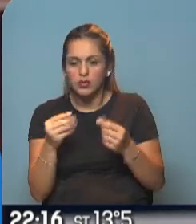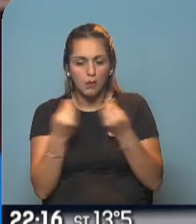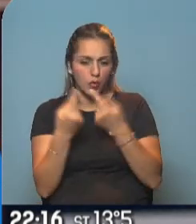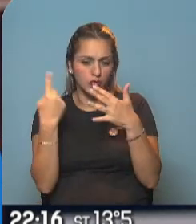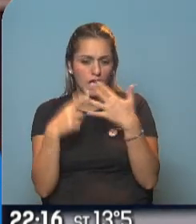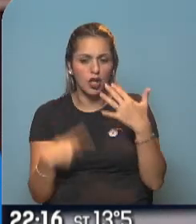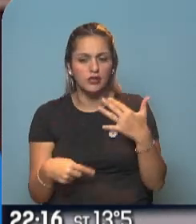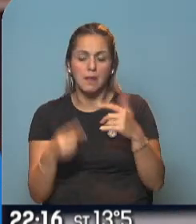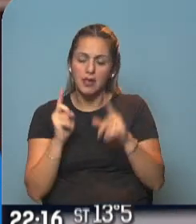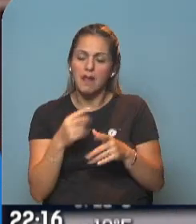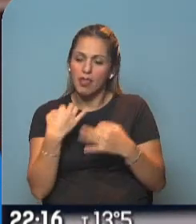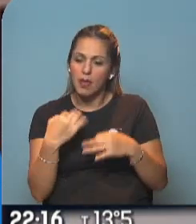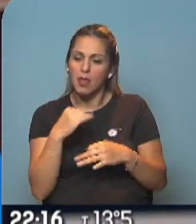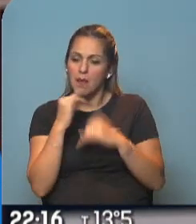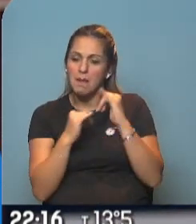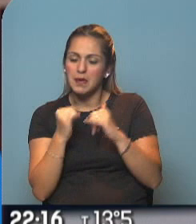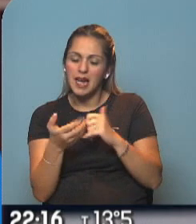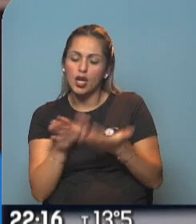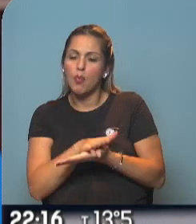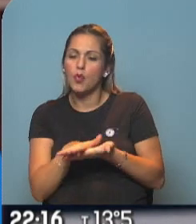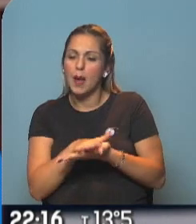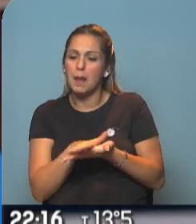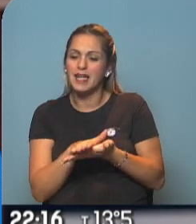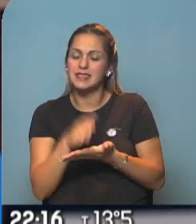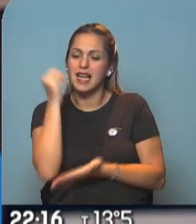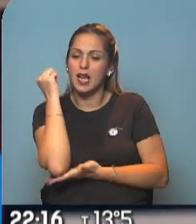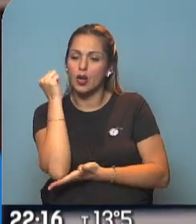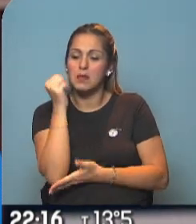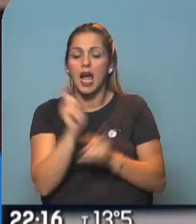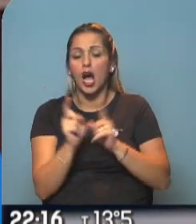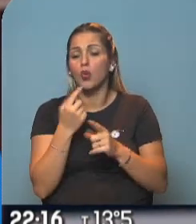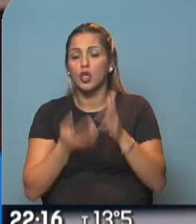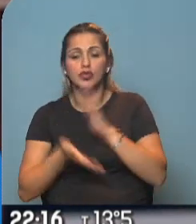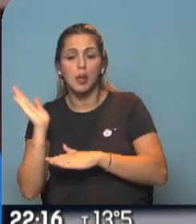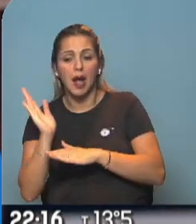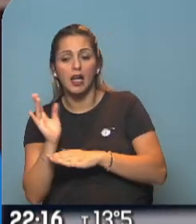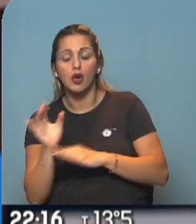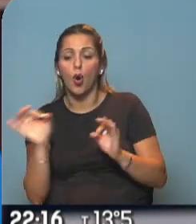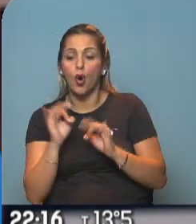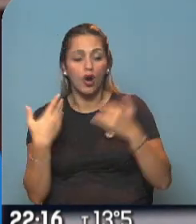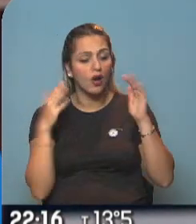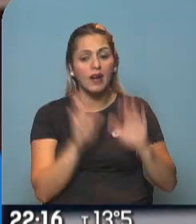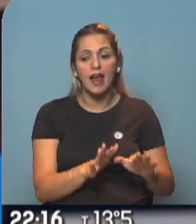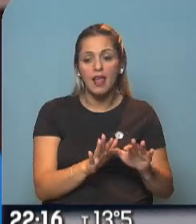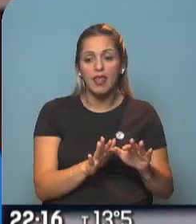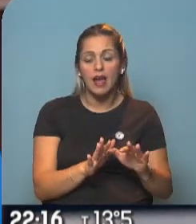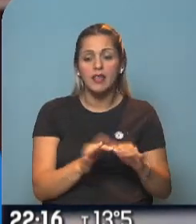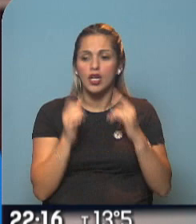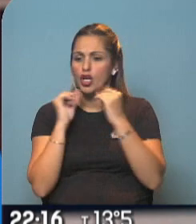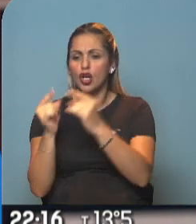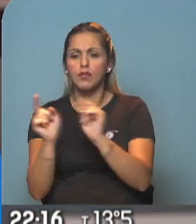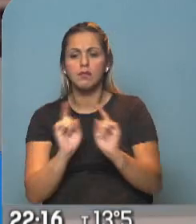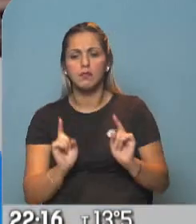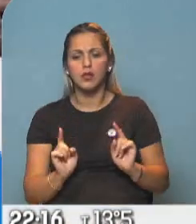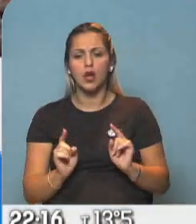que explicarlo desde algún tipo de base económica, ¿no? Algunos migran, pero algunos se quedan y no salen masivamente a protestar. Me parece que